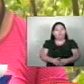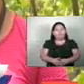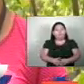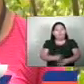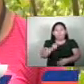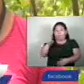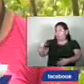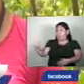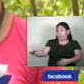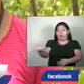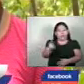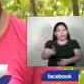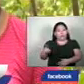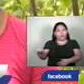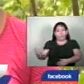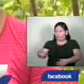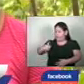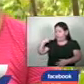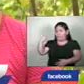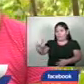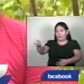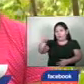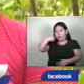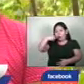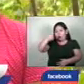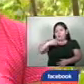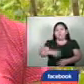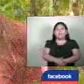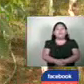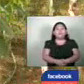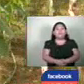consumidores, pues, coman cosas saludables.